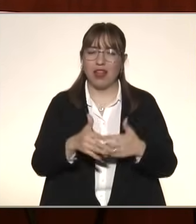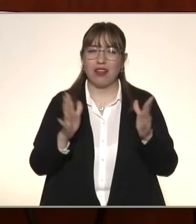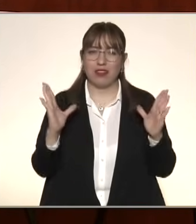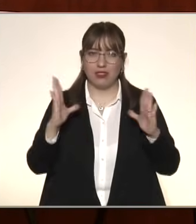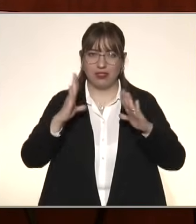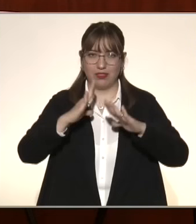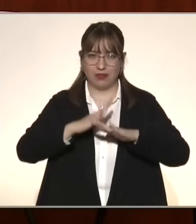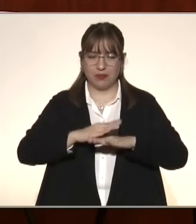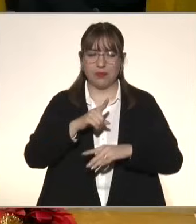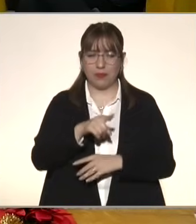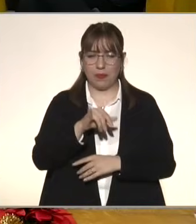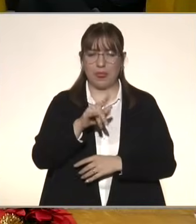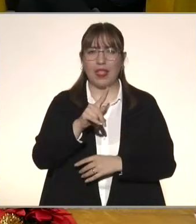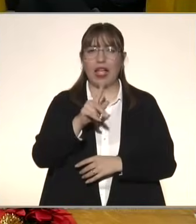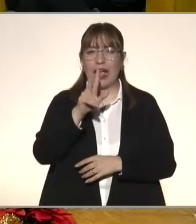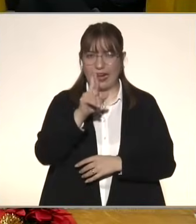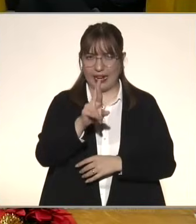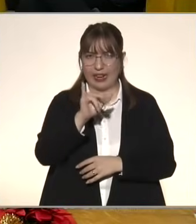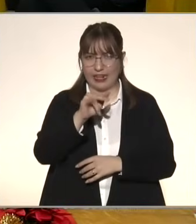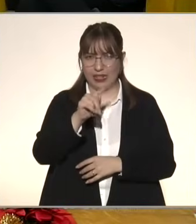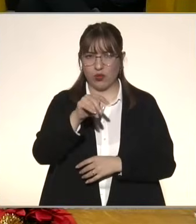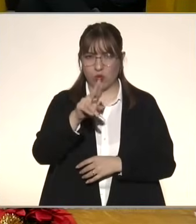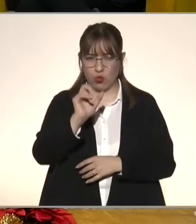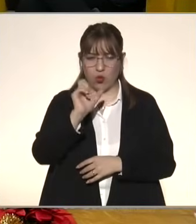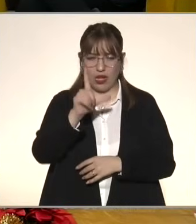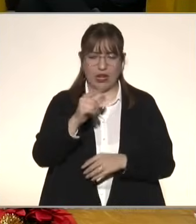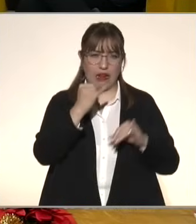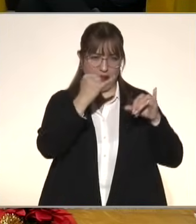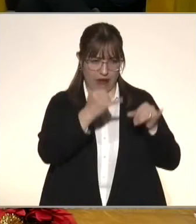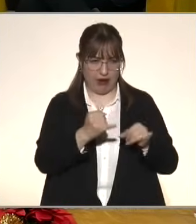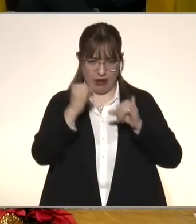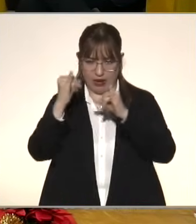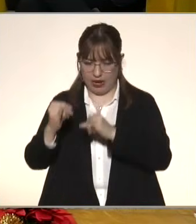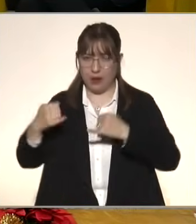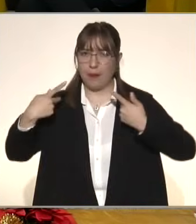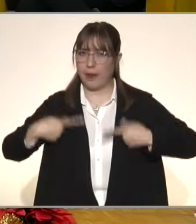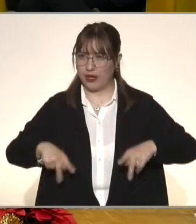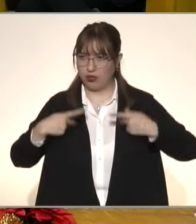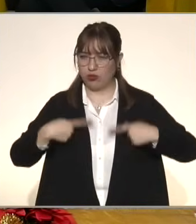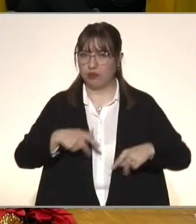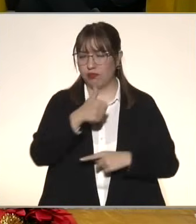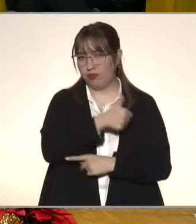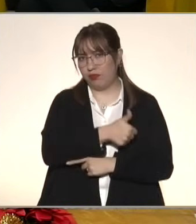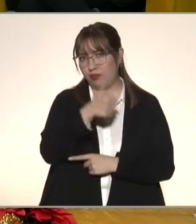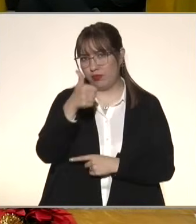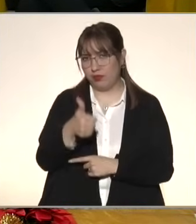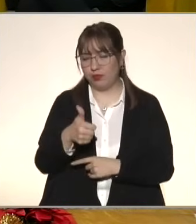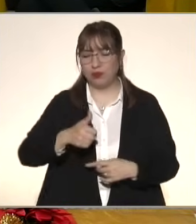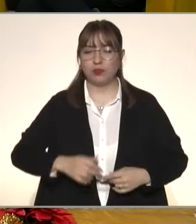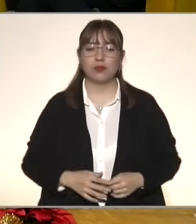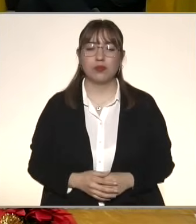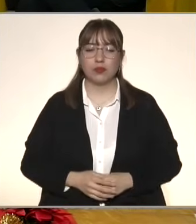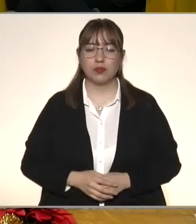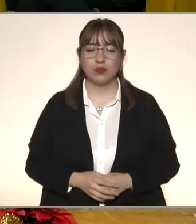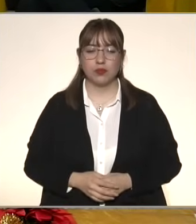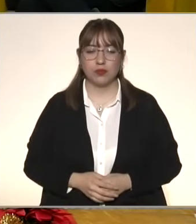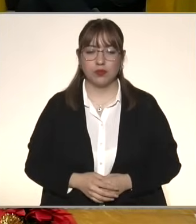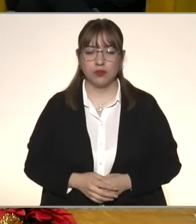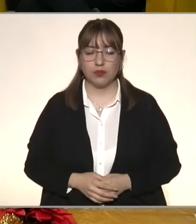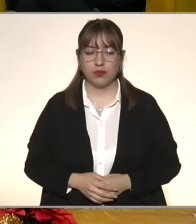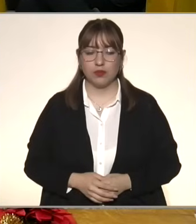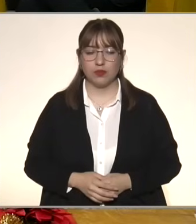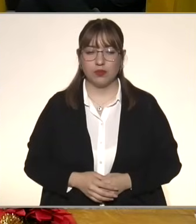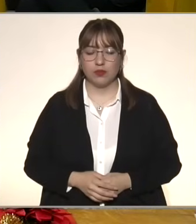personalizar el ritual, sí es importante, bueno, en la medida en que la persona nuevamente lo crea